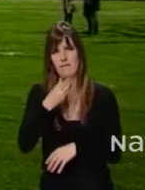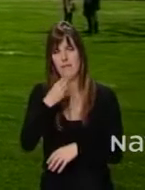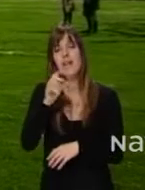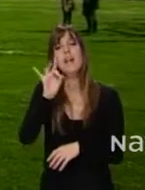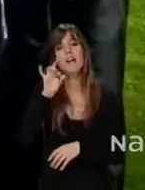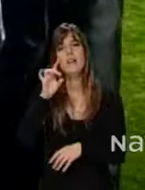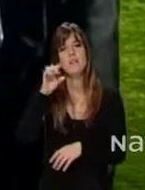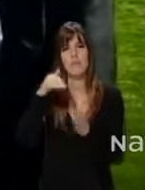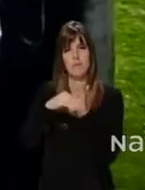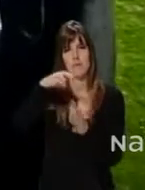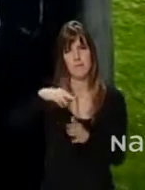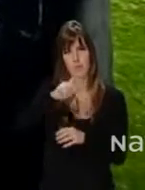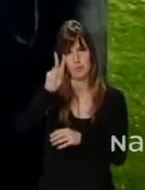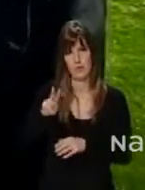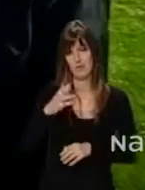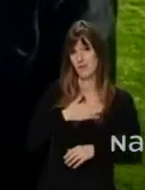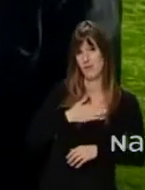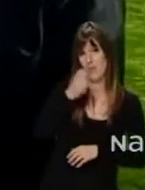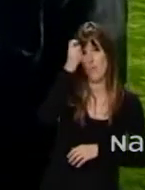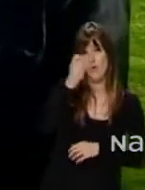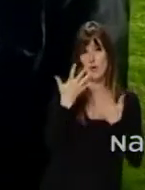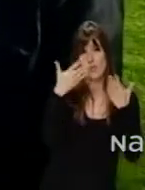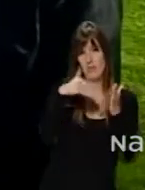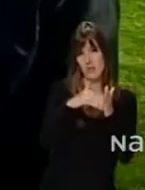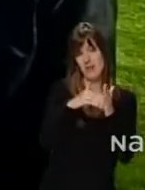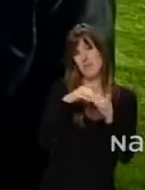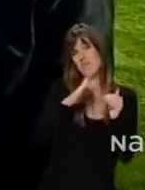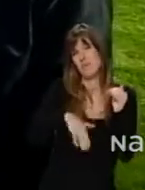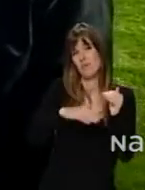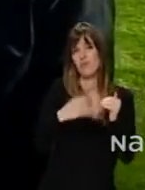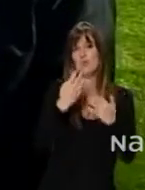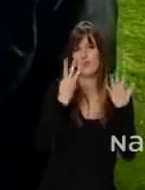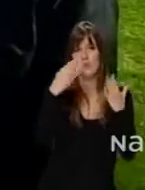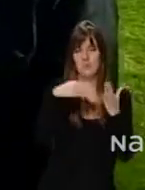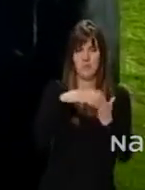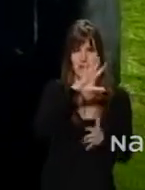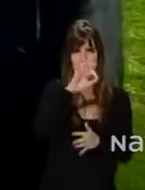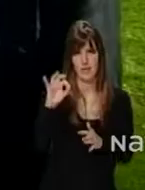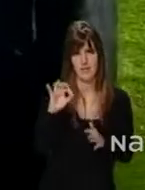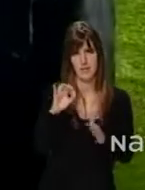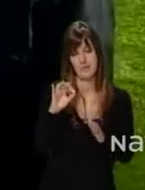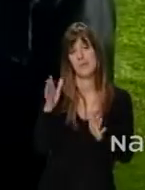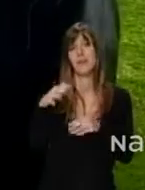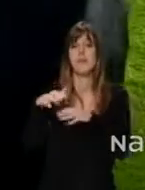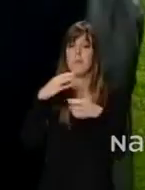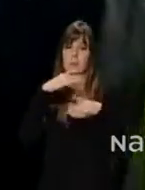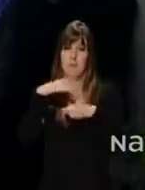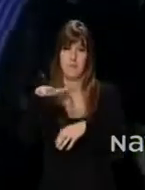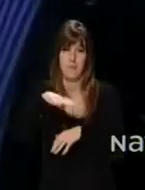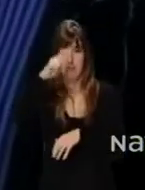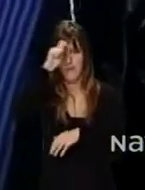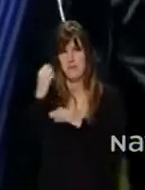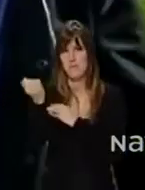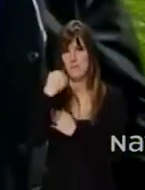15.000 metros cuadrados, pero esta no llega a 10.000. ¿Así? 9.500 metros cuadrados tiene, sí. Ahora, esta tiene